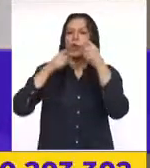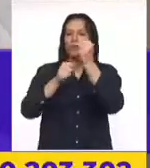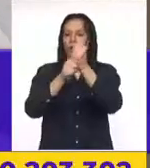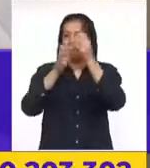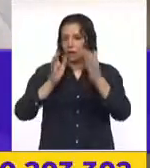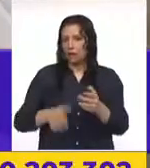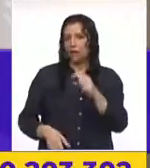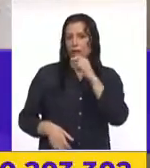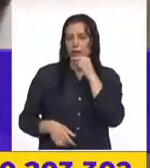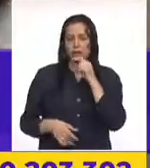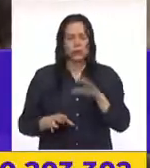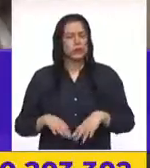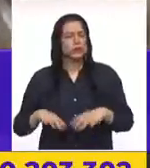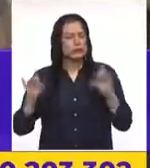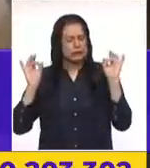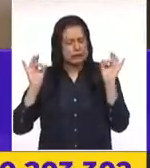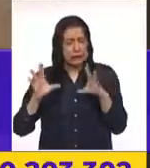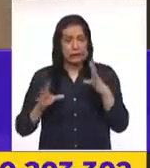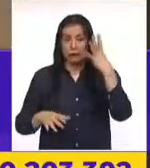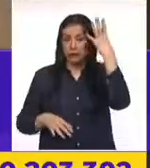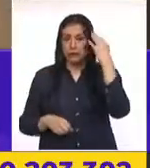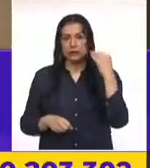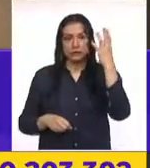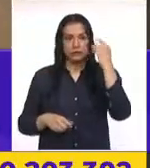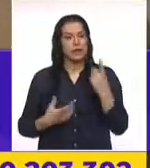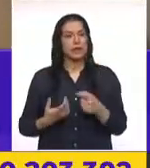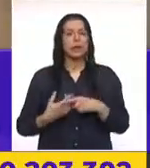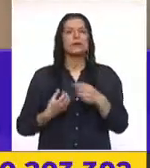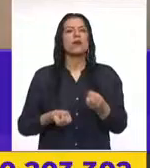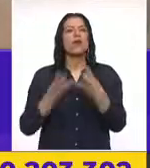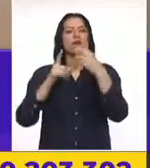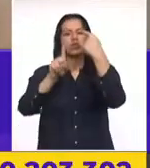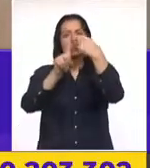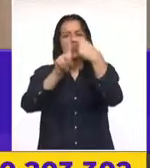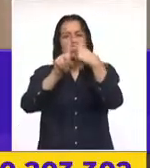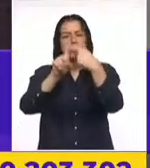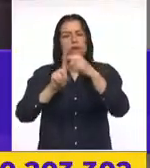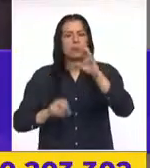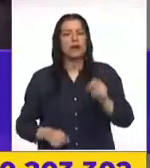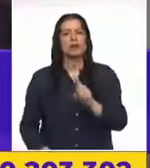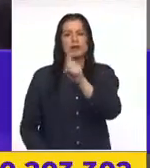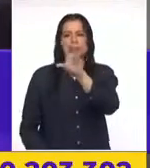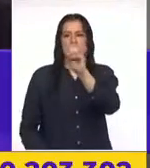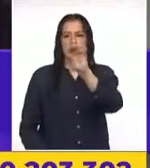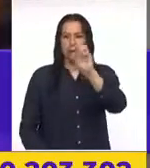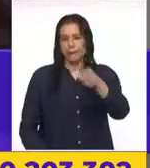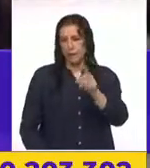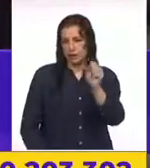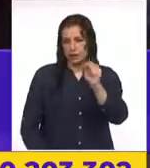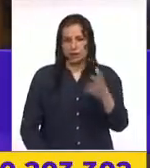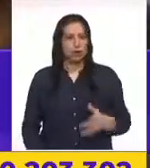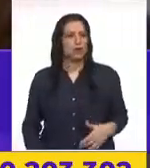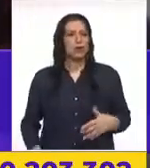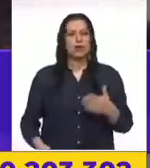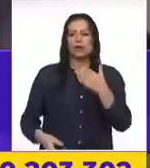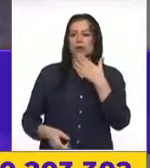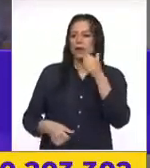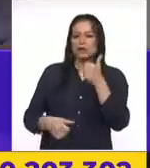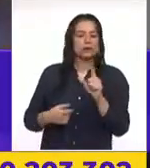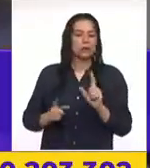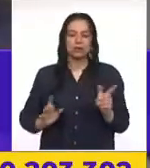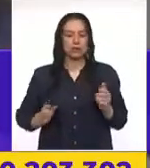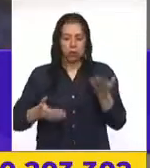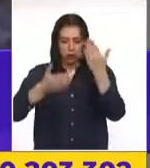joyería, quien tuvo que vivir esta pesadilla, todo hace la suma de 100 mil soles. Diamante, ya sacó el arma adentro y